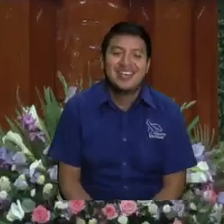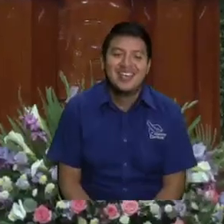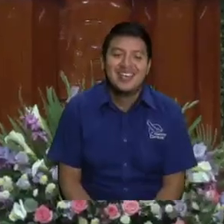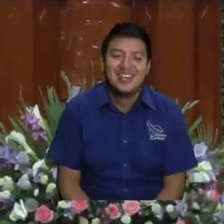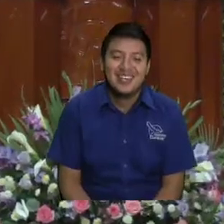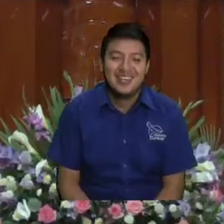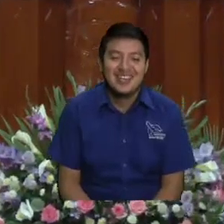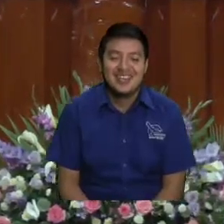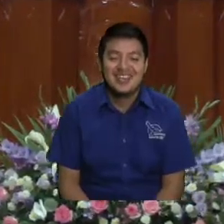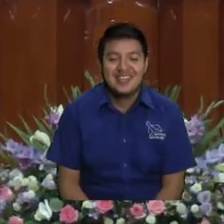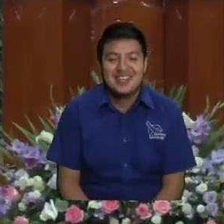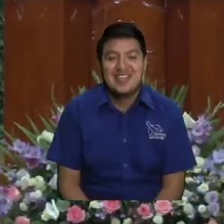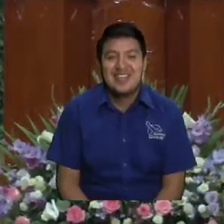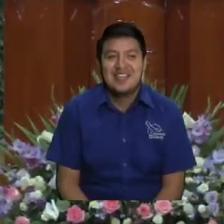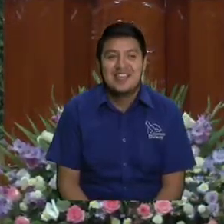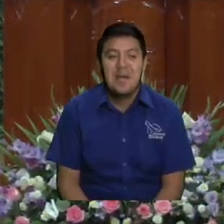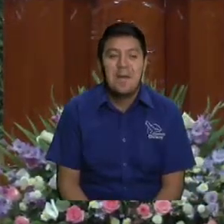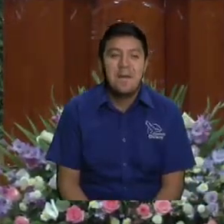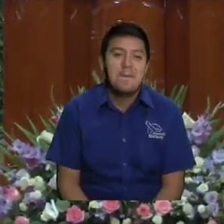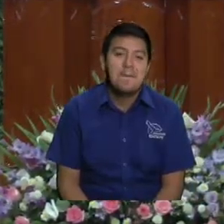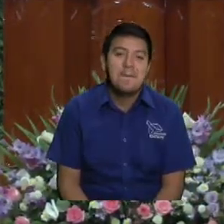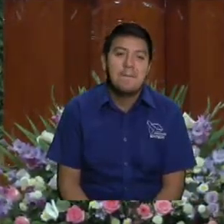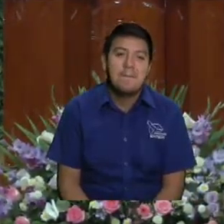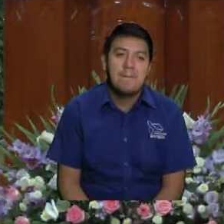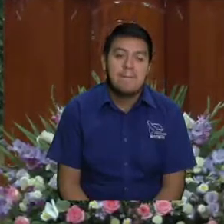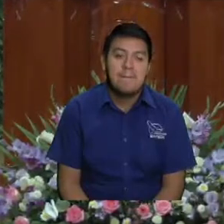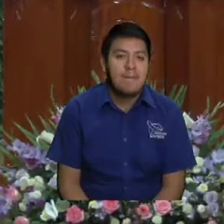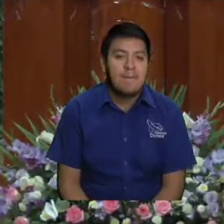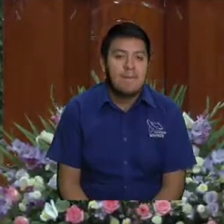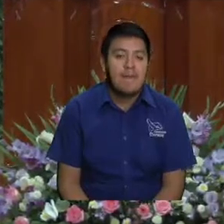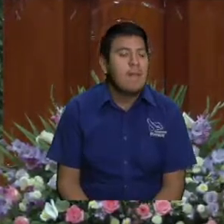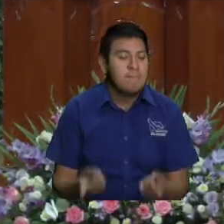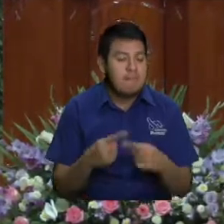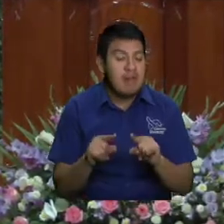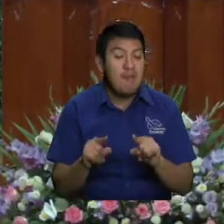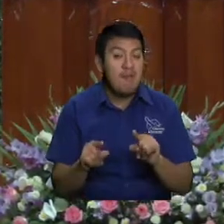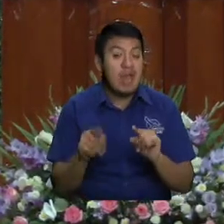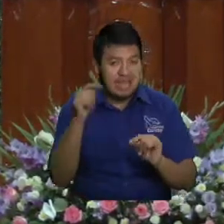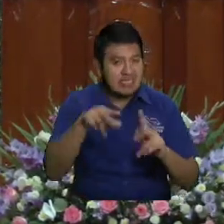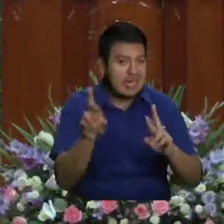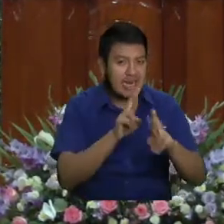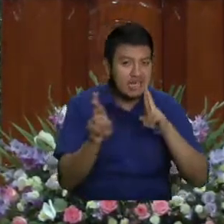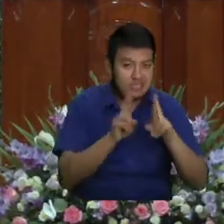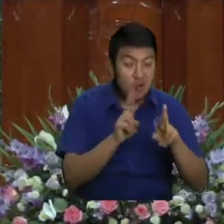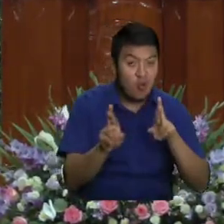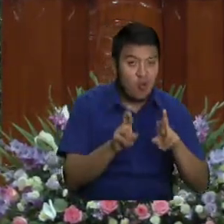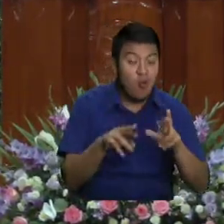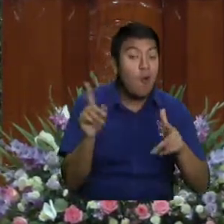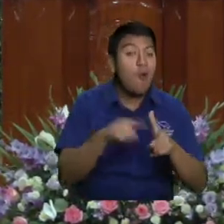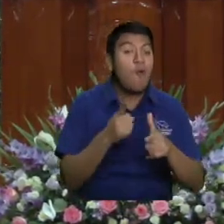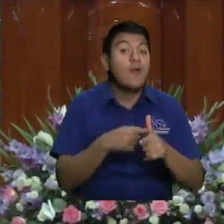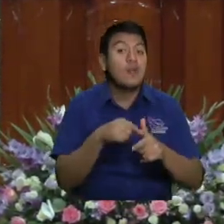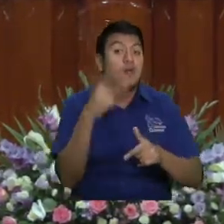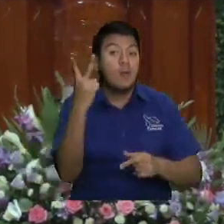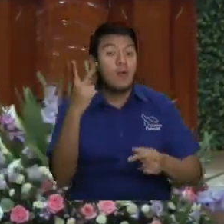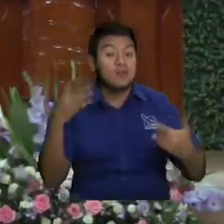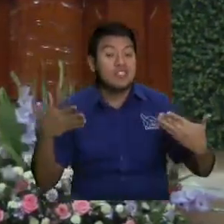conseguirme lo que yo quería. Pero ya se lo dijo, ya que la echó a perder.